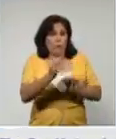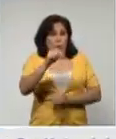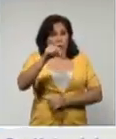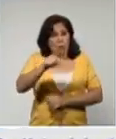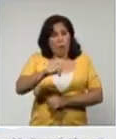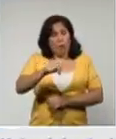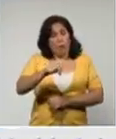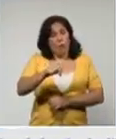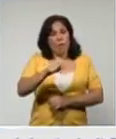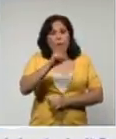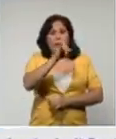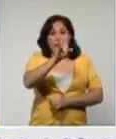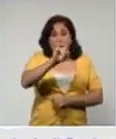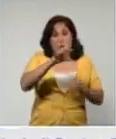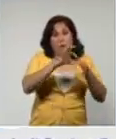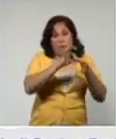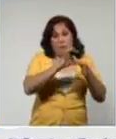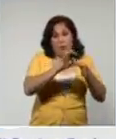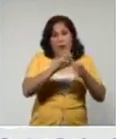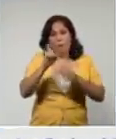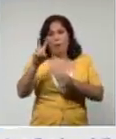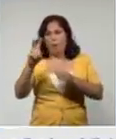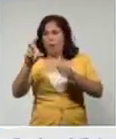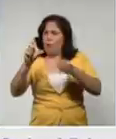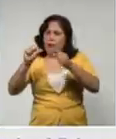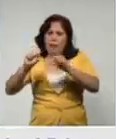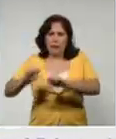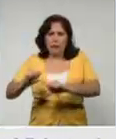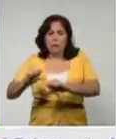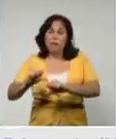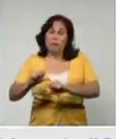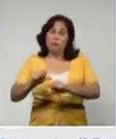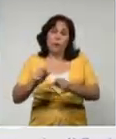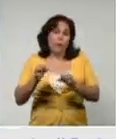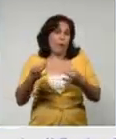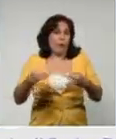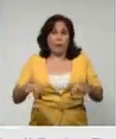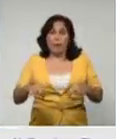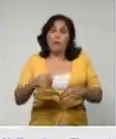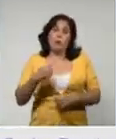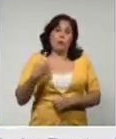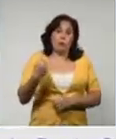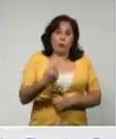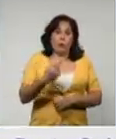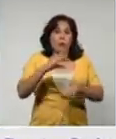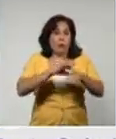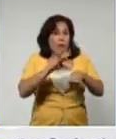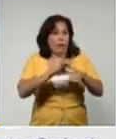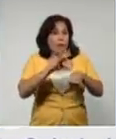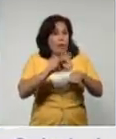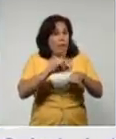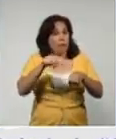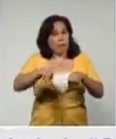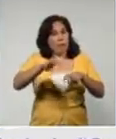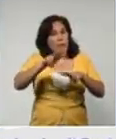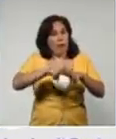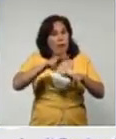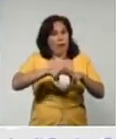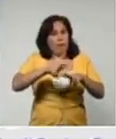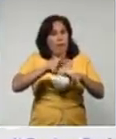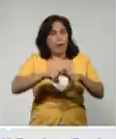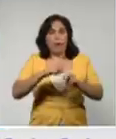los últimos días. Como es natural, todos estos pacientes de aquí de La Habana,